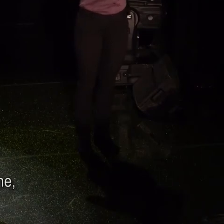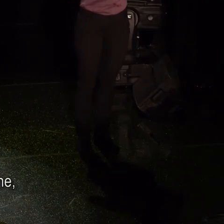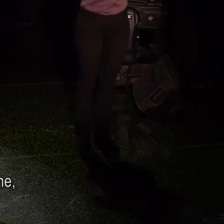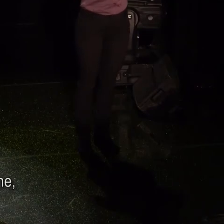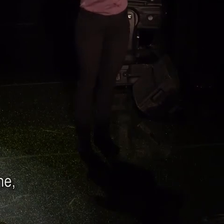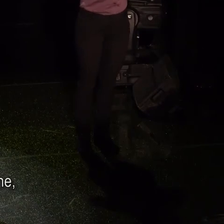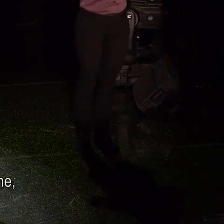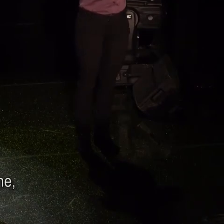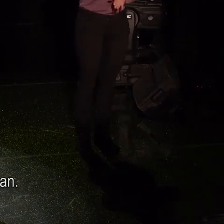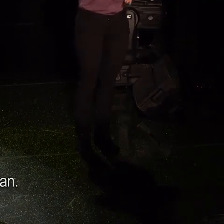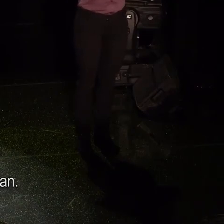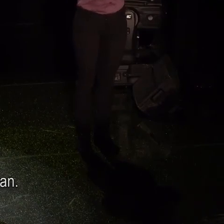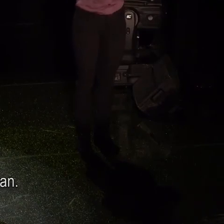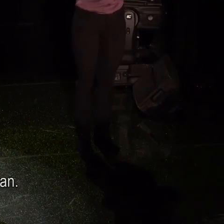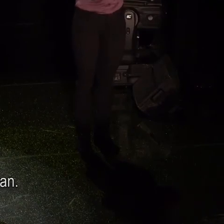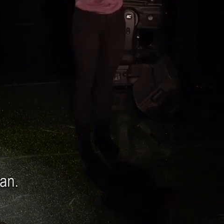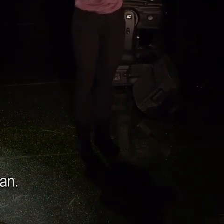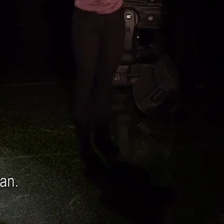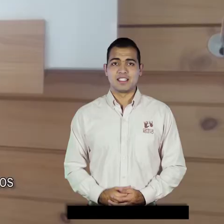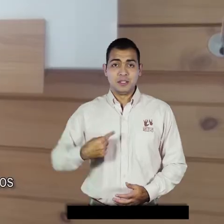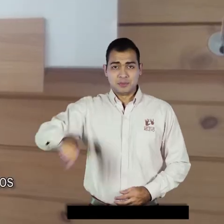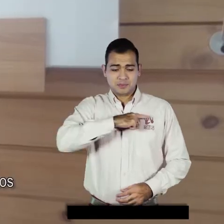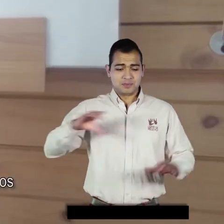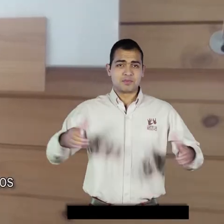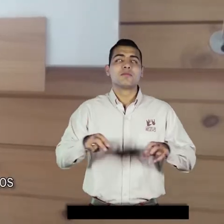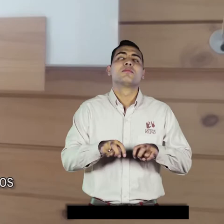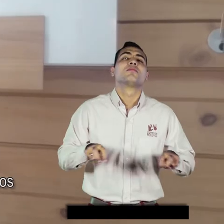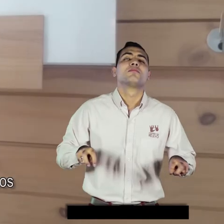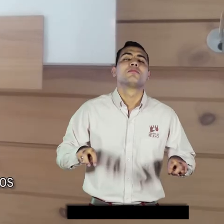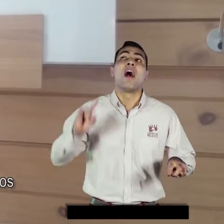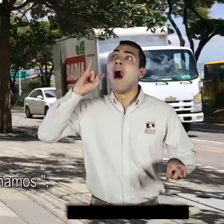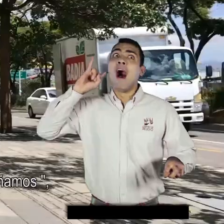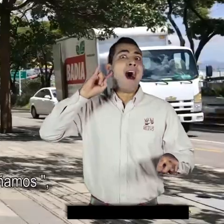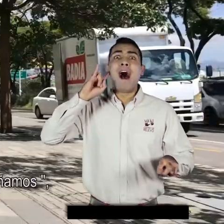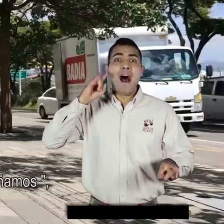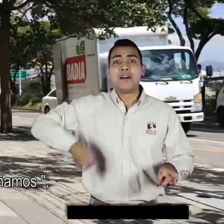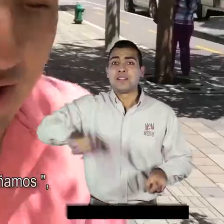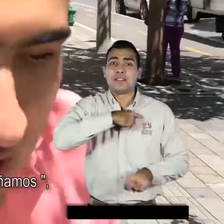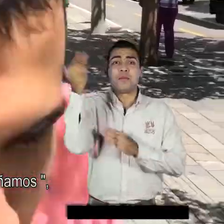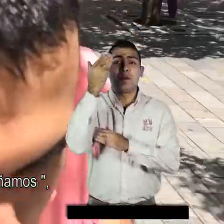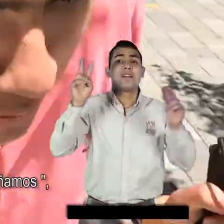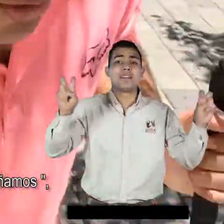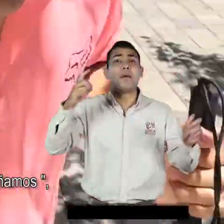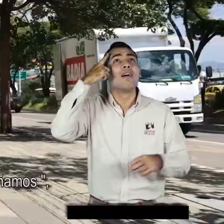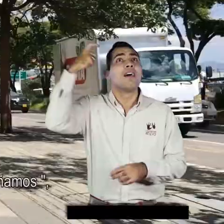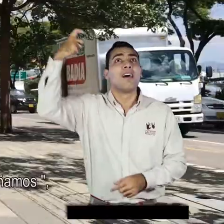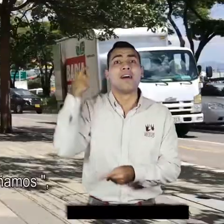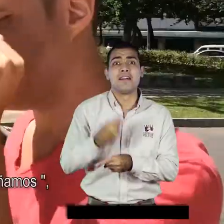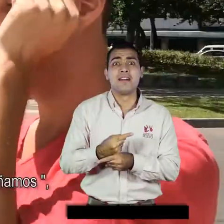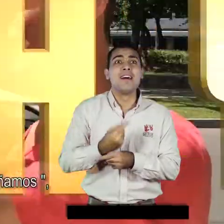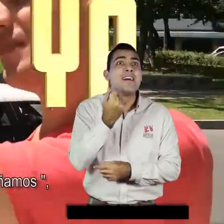solamente asistieran al cine, sino que también lo realizaran. Pero ya cuando escuchamos que el campeón era él como